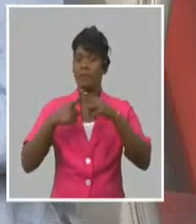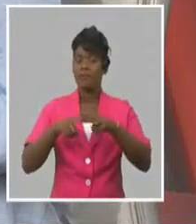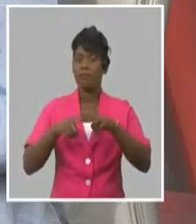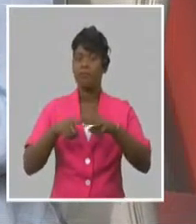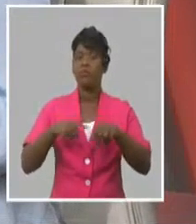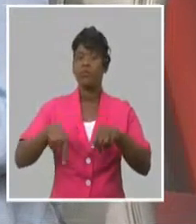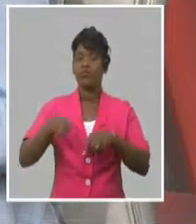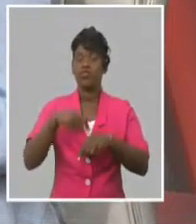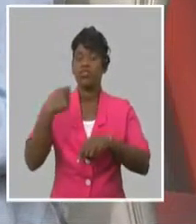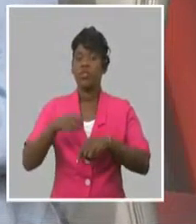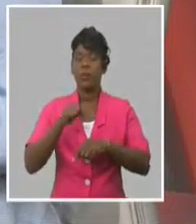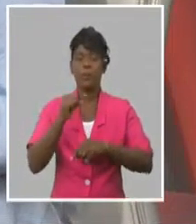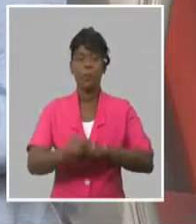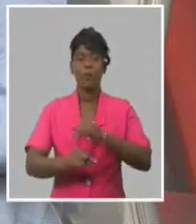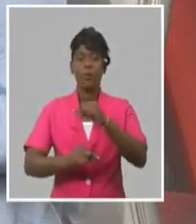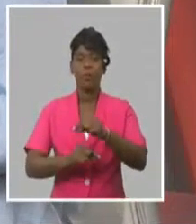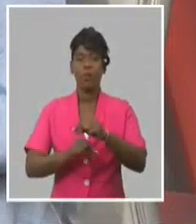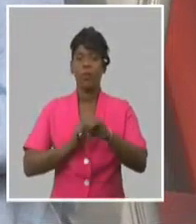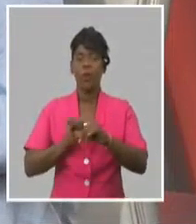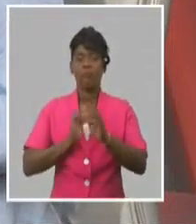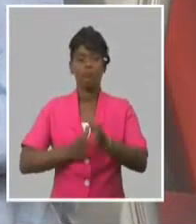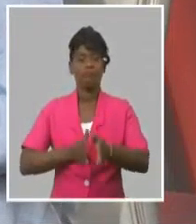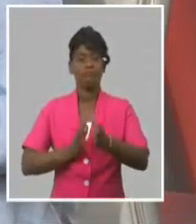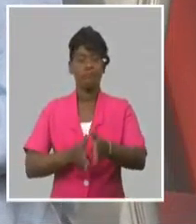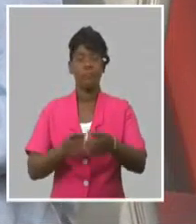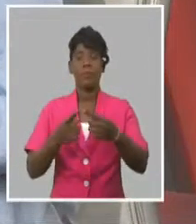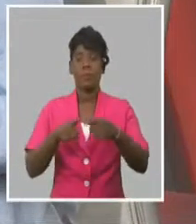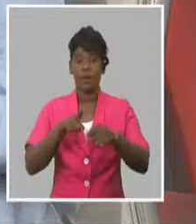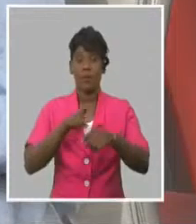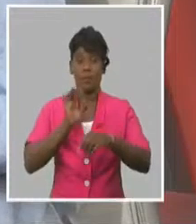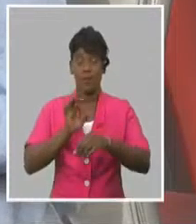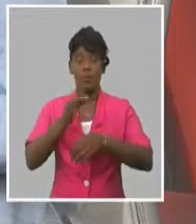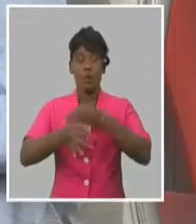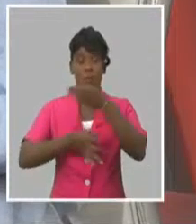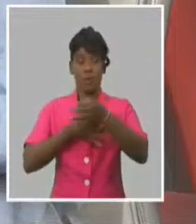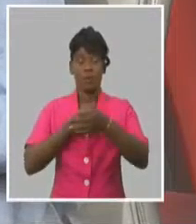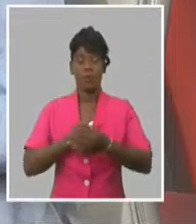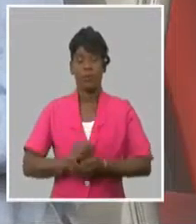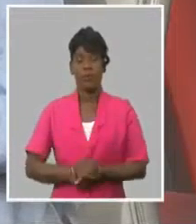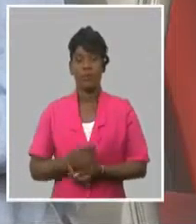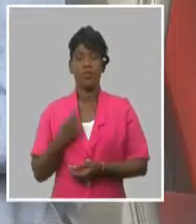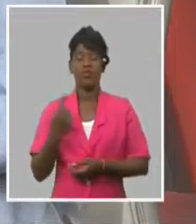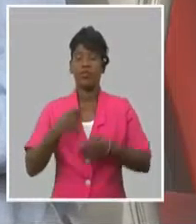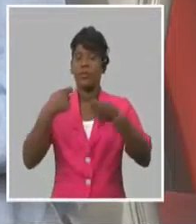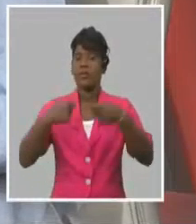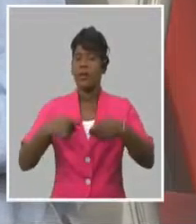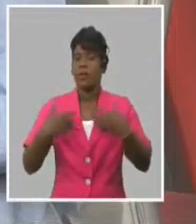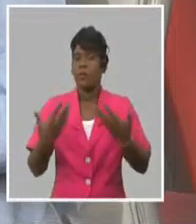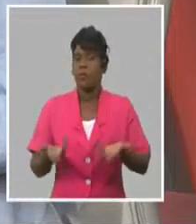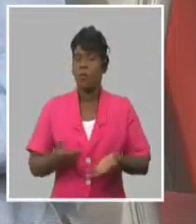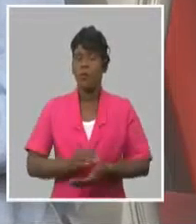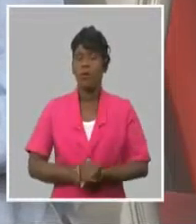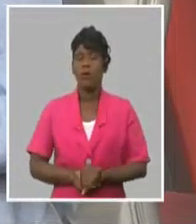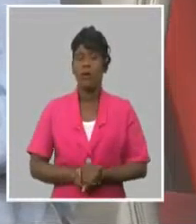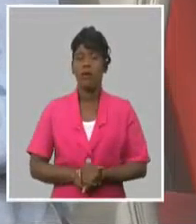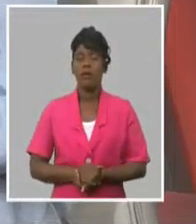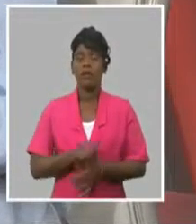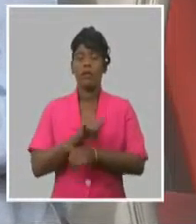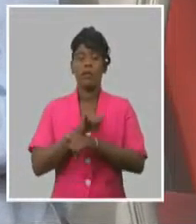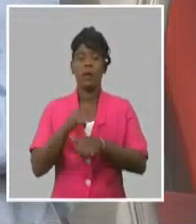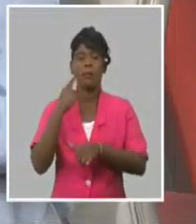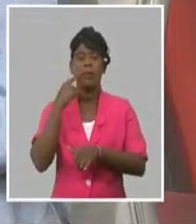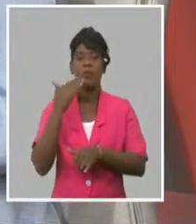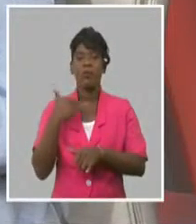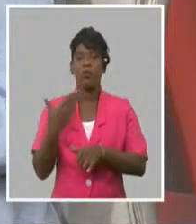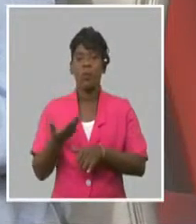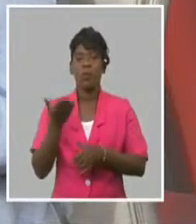avanzar correctamente. Y más adelante señaló que debemos ser capaces de, a la par que unificamos el